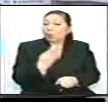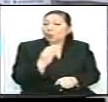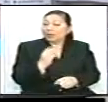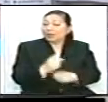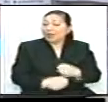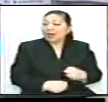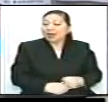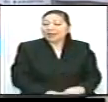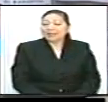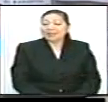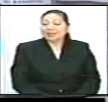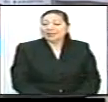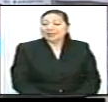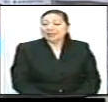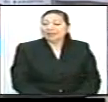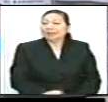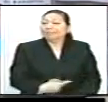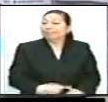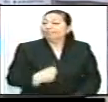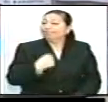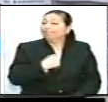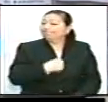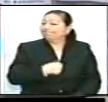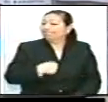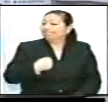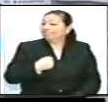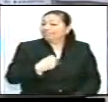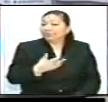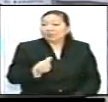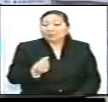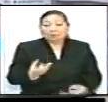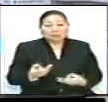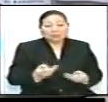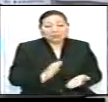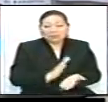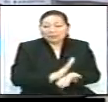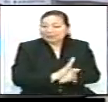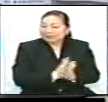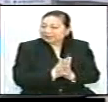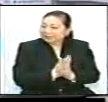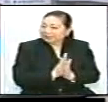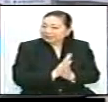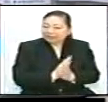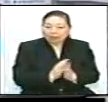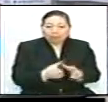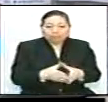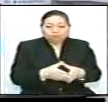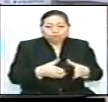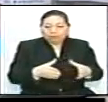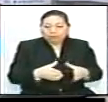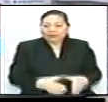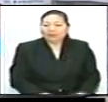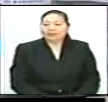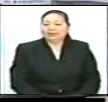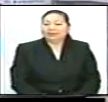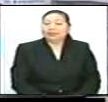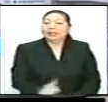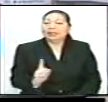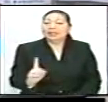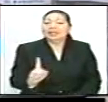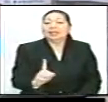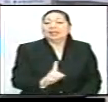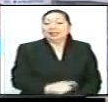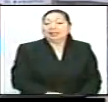en presupuestos, y lamentablemente vemos que los presupuestos están absolutamente inflados en cada uno de